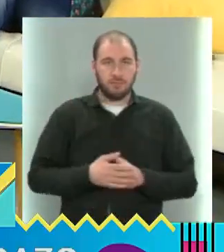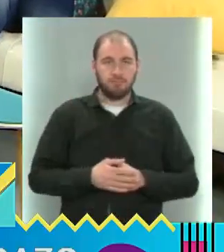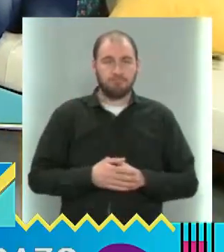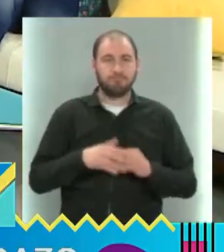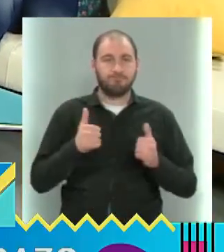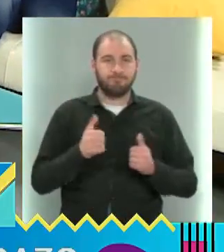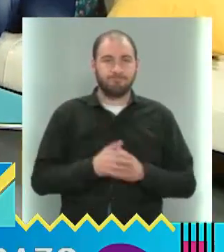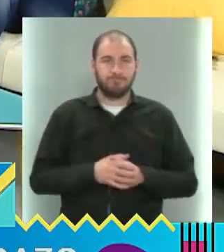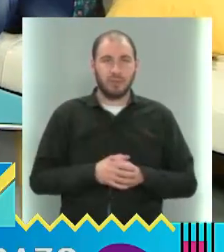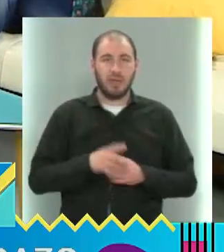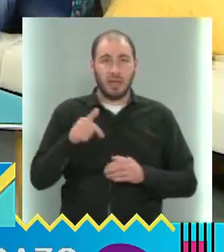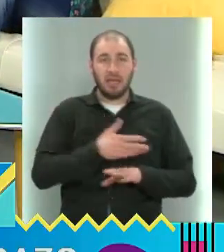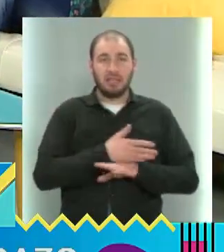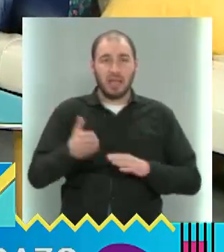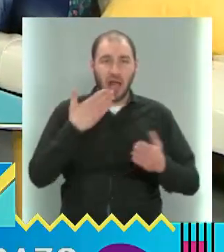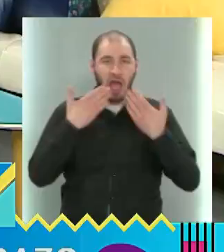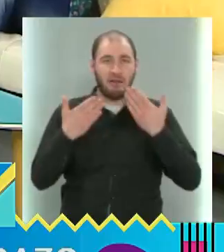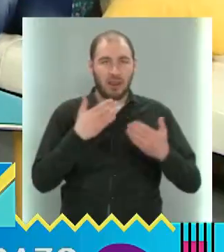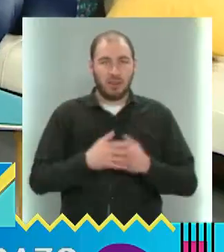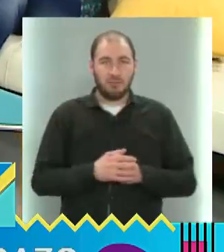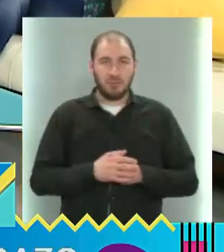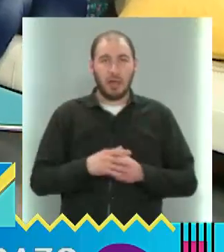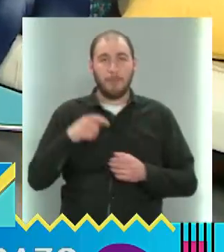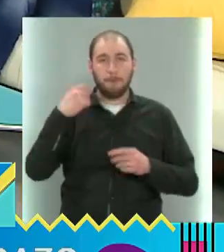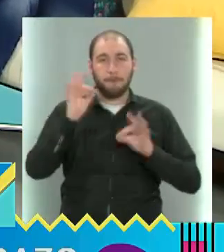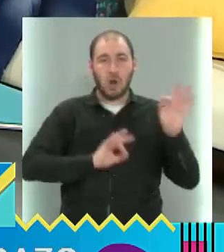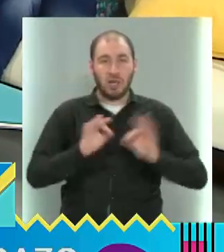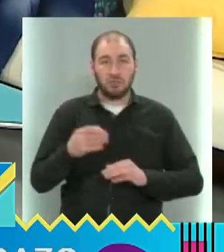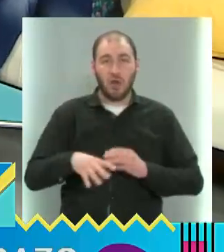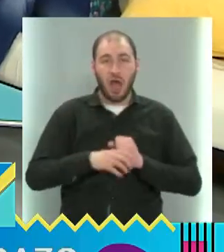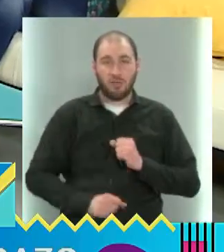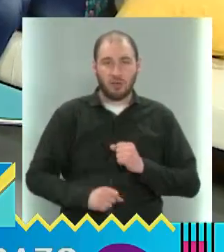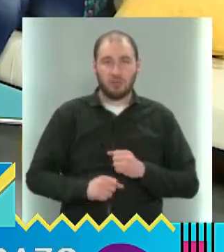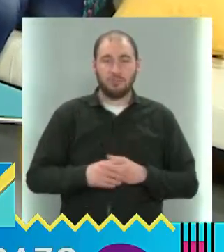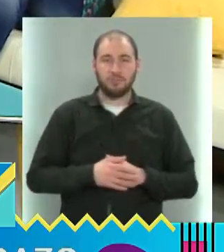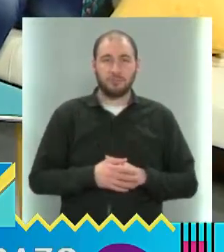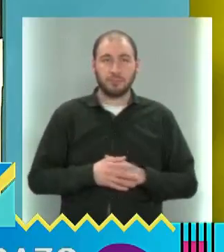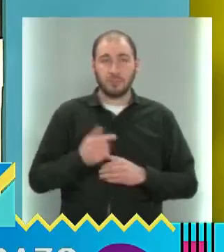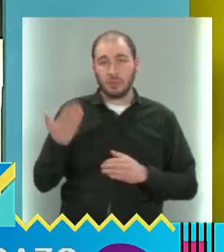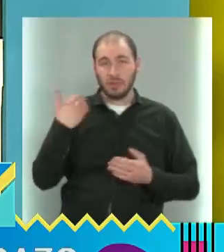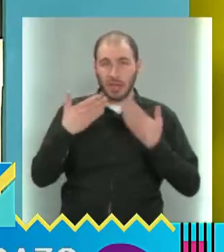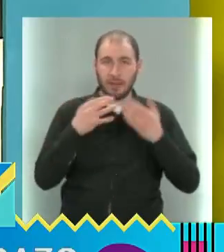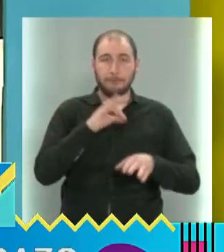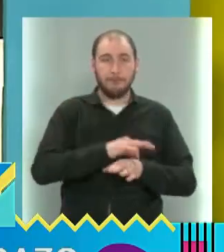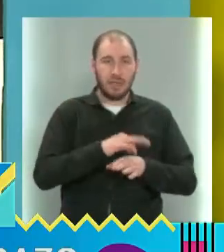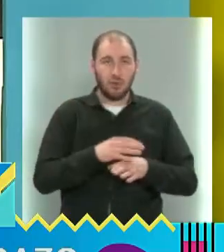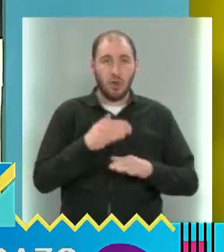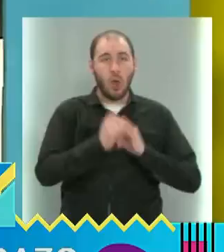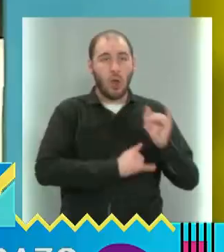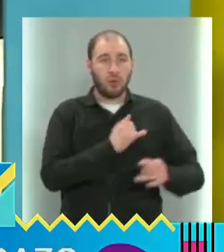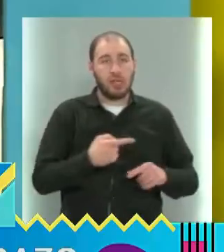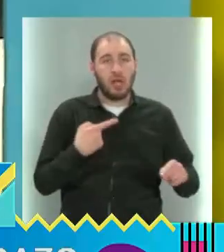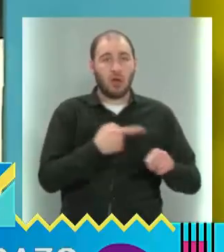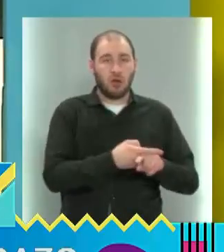bien. Bueno, vamos a continuar hablando del proyecto de interrupción voluntaria del embarazo. Recién hablamos con un médico que se pronunciaba